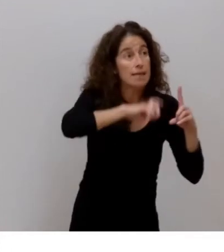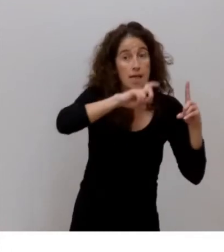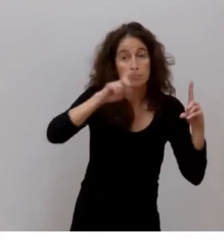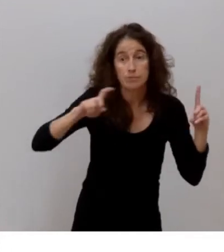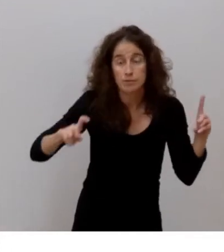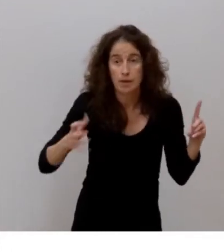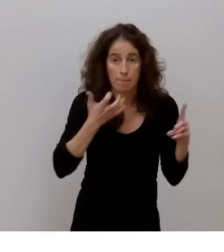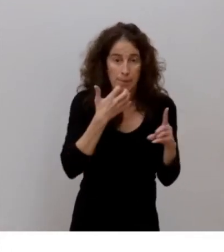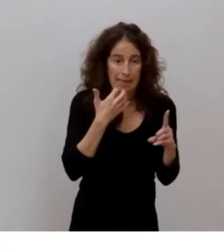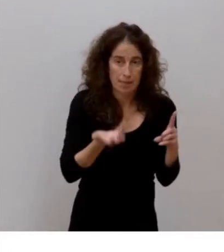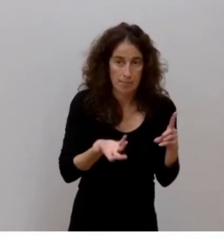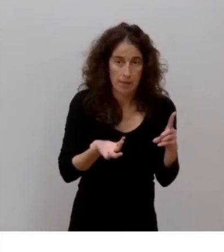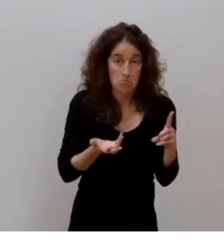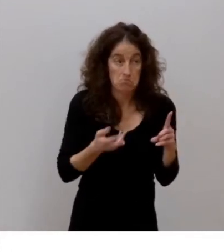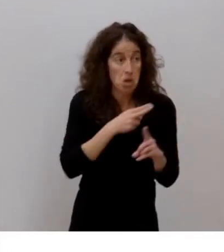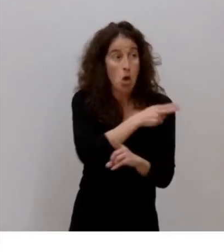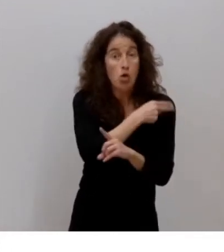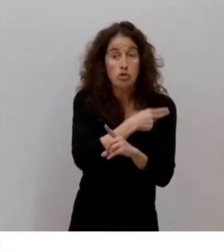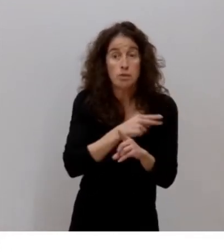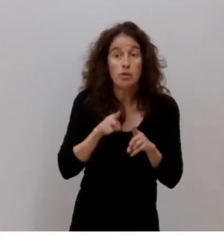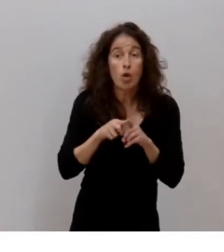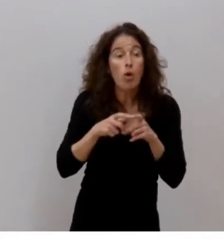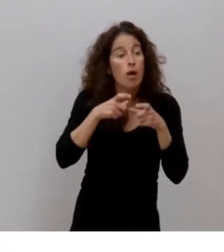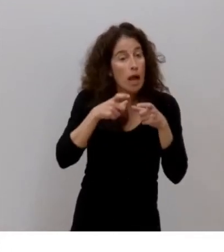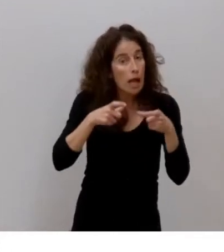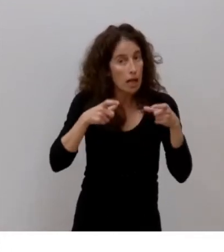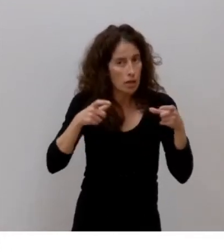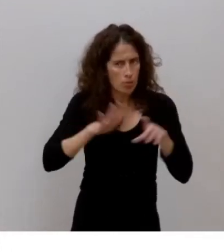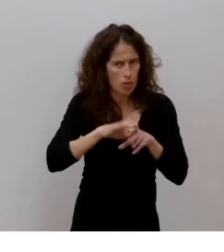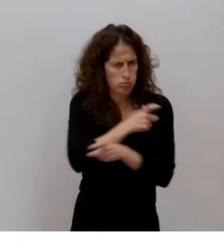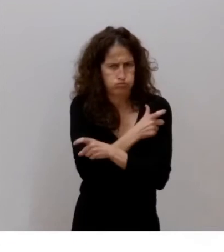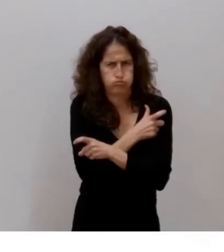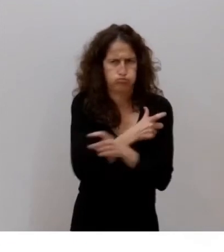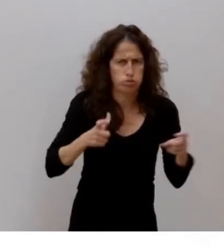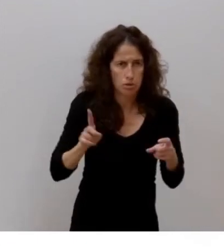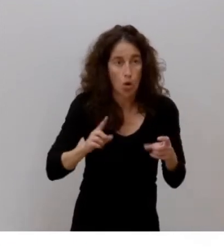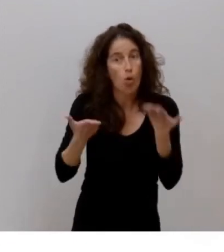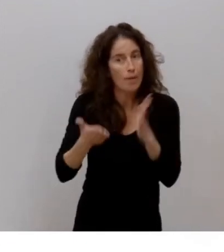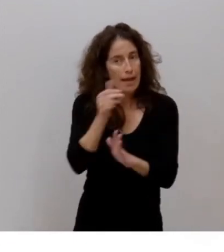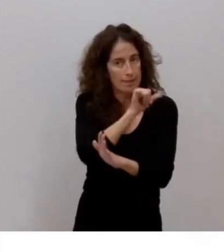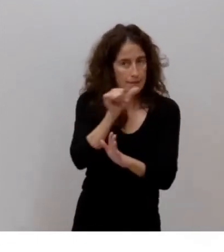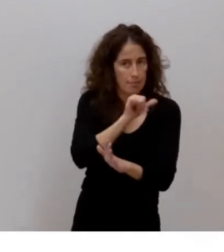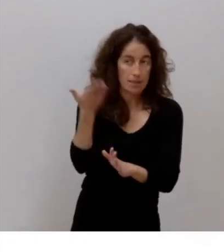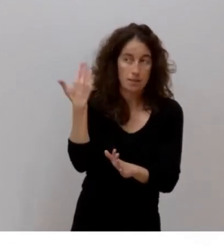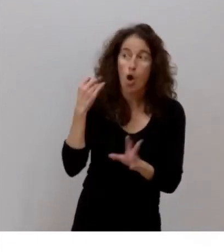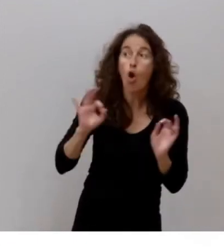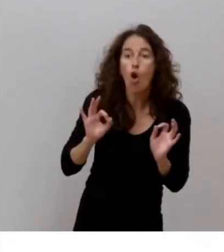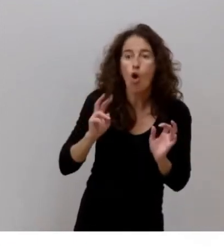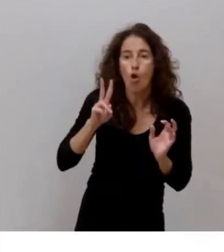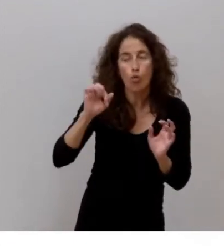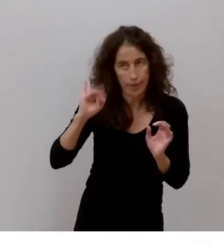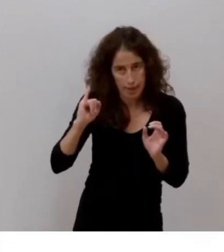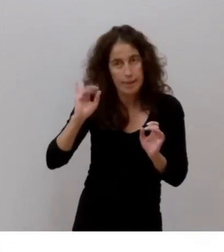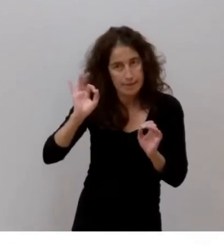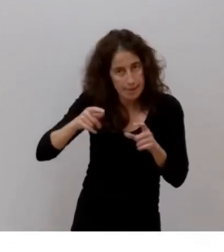el hecho de que las hospitalizaciones van creciendo pero no tanto como otras semanas o las ucis crecen pero